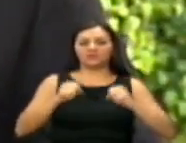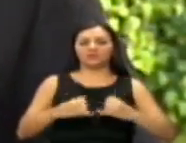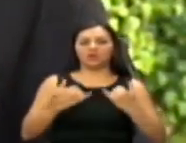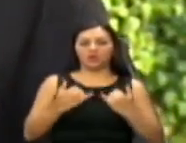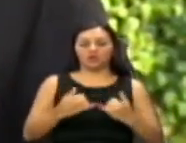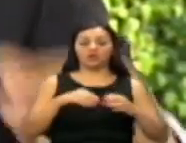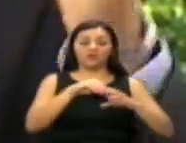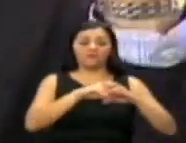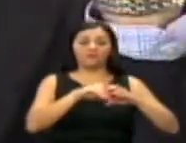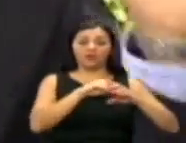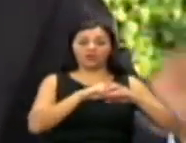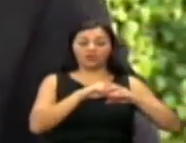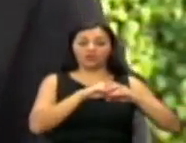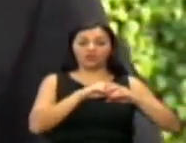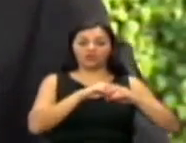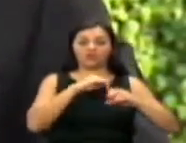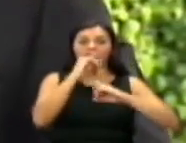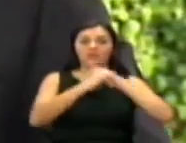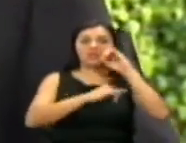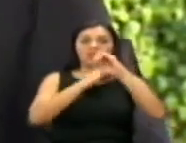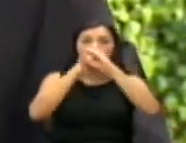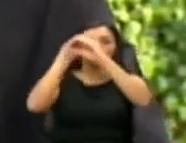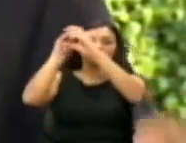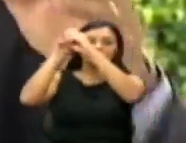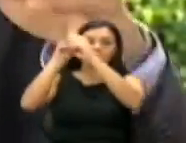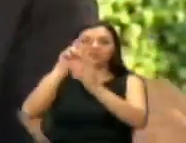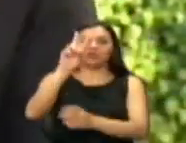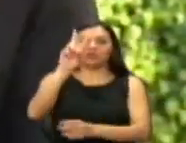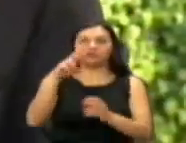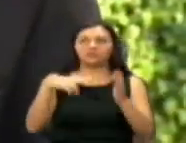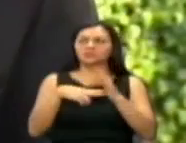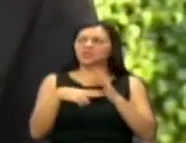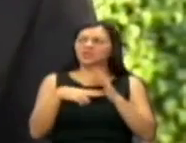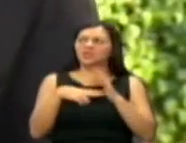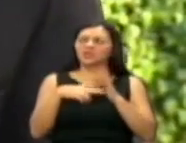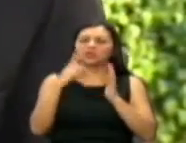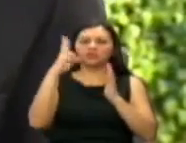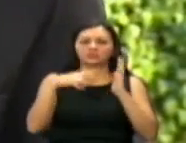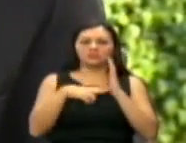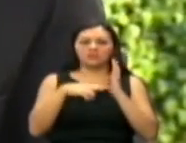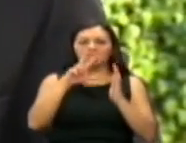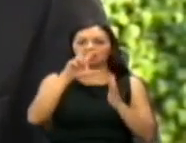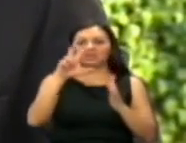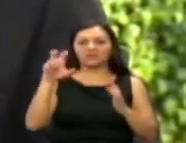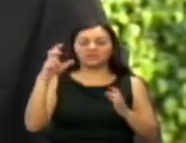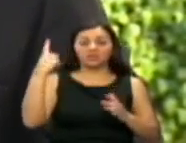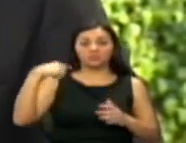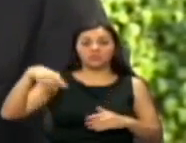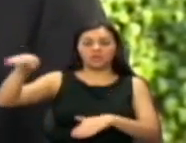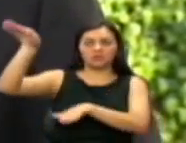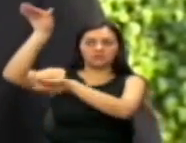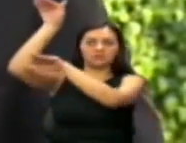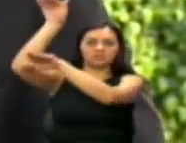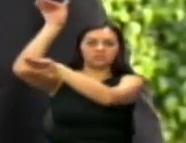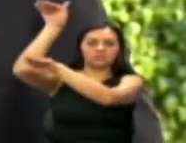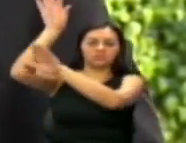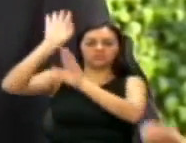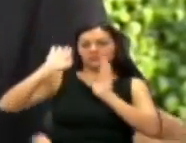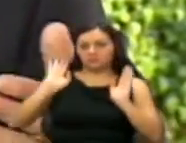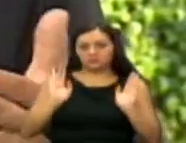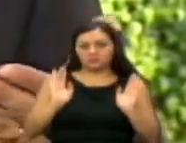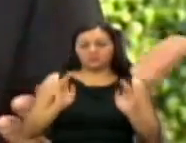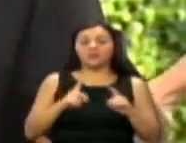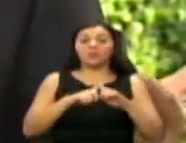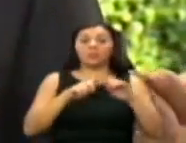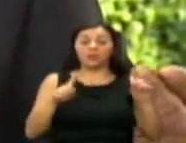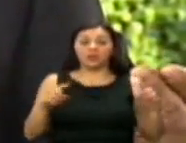fondo de liquidez que está en el exterior, tenemos más de 2.000 millones, me parece 2.300 millones de dólares, lo cual es una cifra bastante considerable. Pero